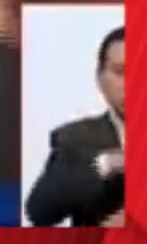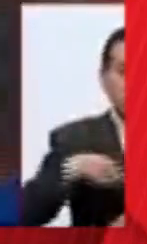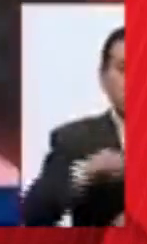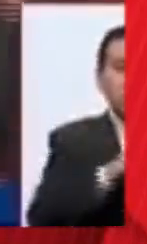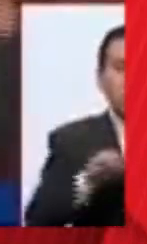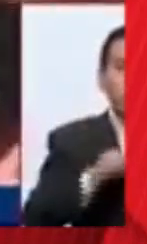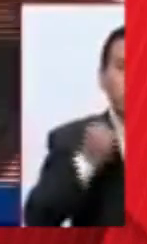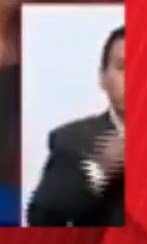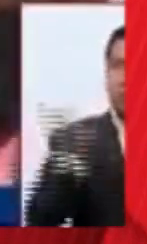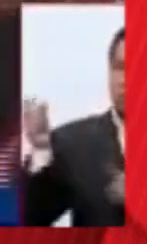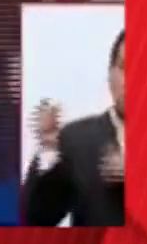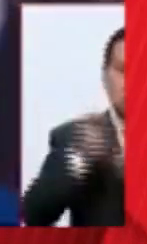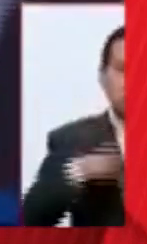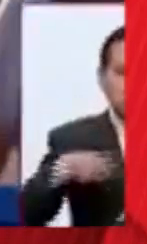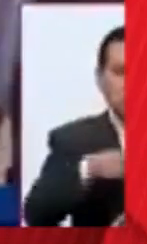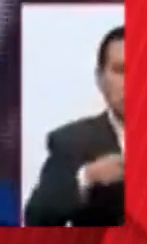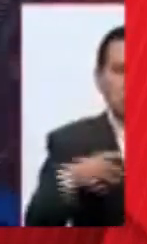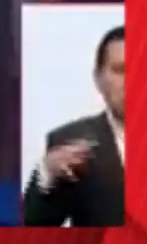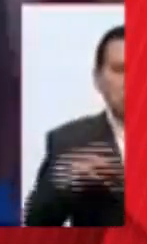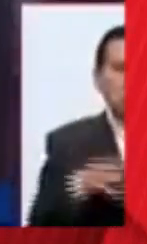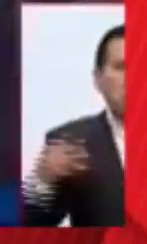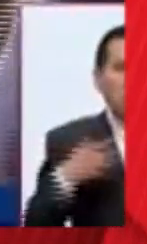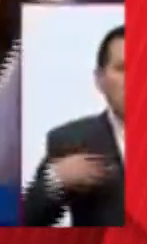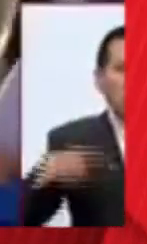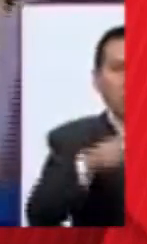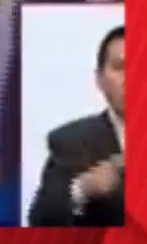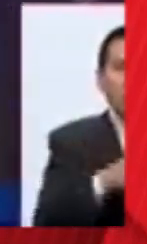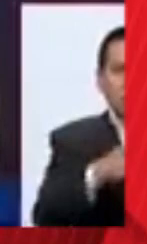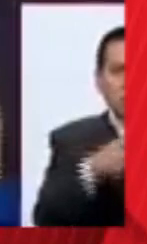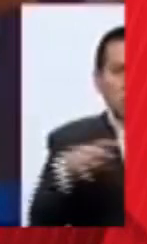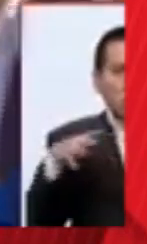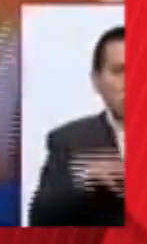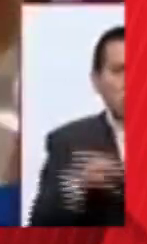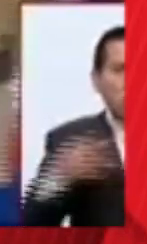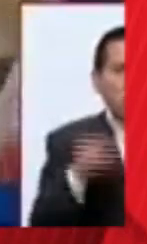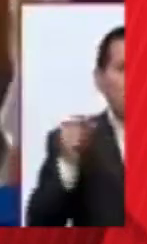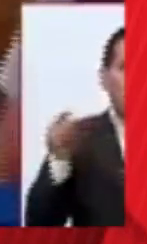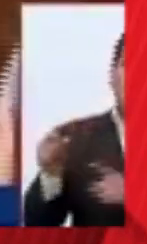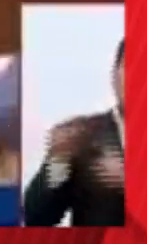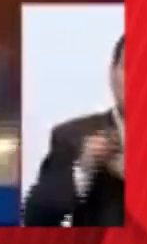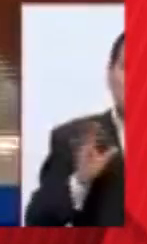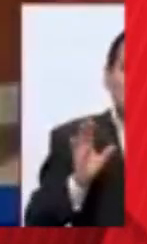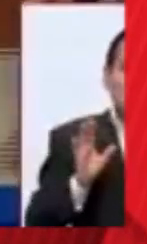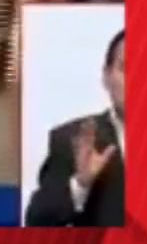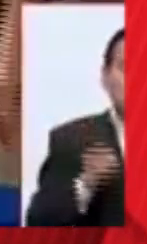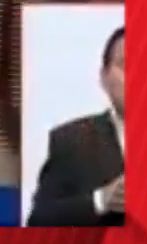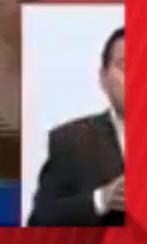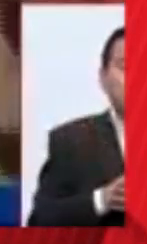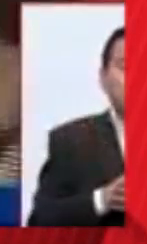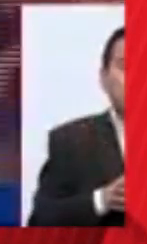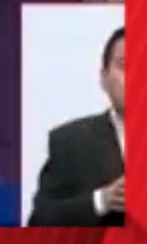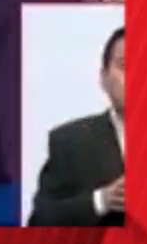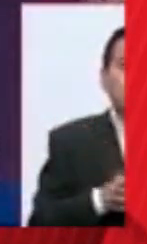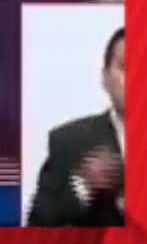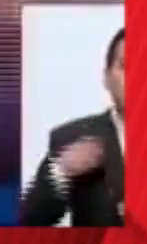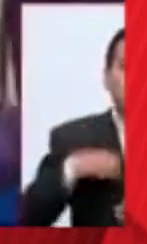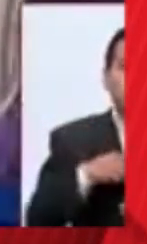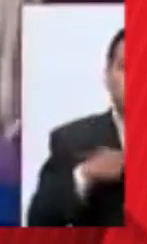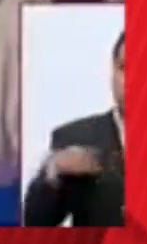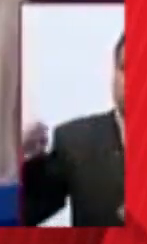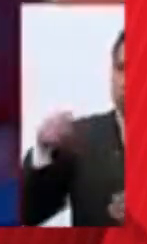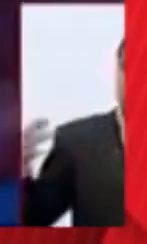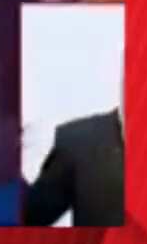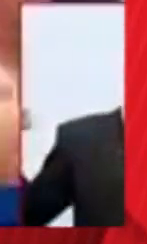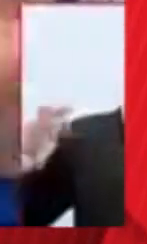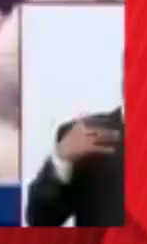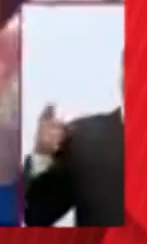sociales somos terroristas. Los dirigentes sindicales somos terroristas. Esa lucha contra el terrorismo es